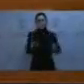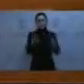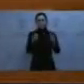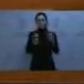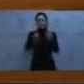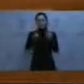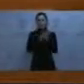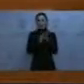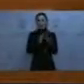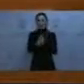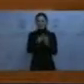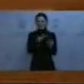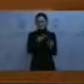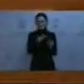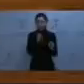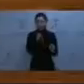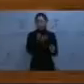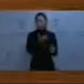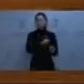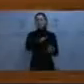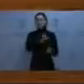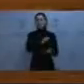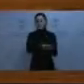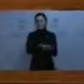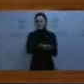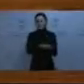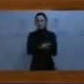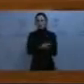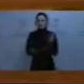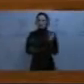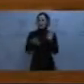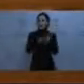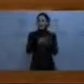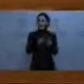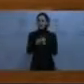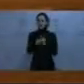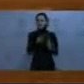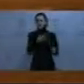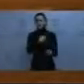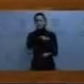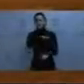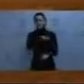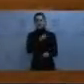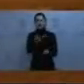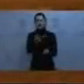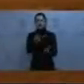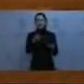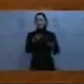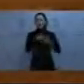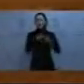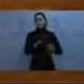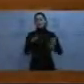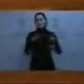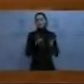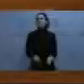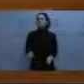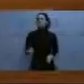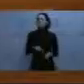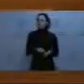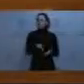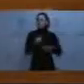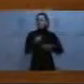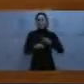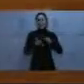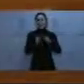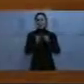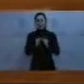ley de transparencia a nivel nacional y la ley de transparencia a nivel nacional exige el desarrollo correspondiente en